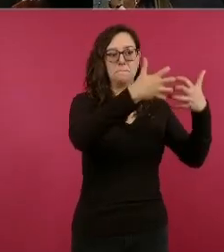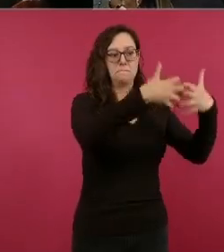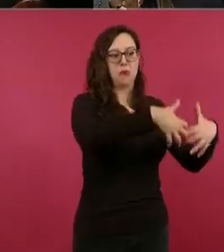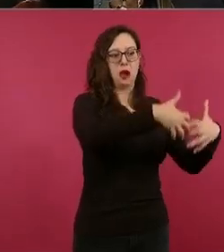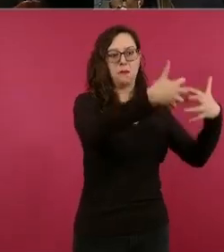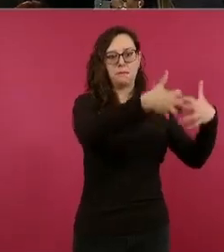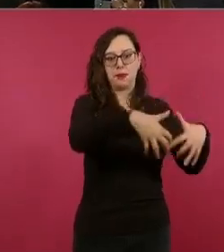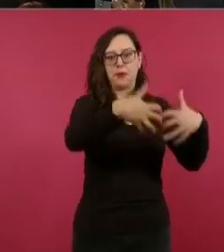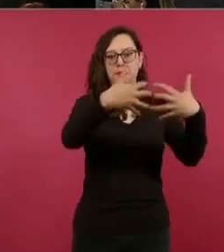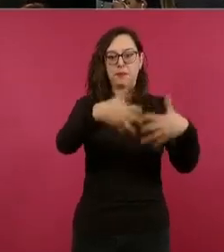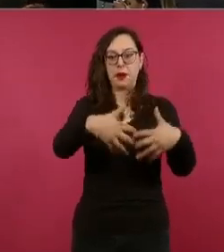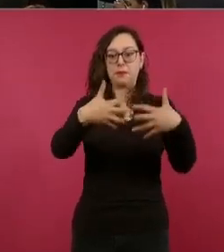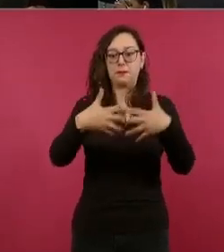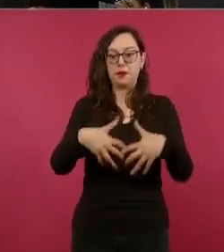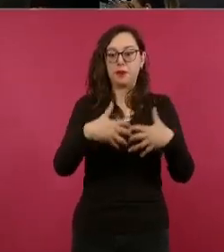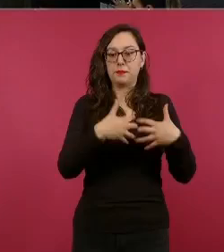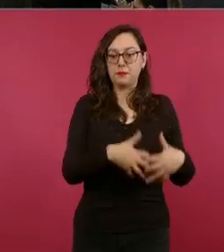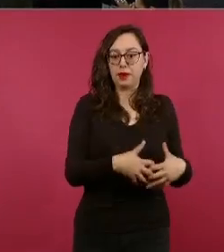pero todo eso no fue